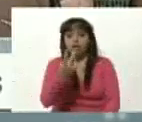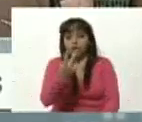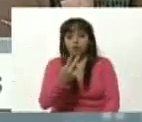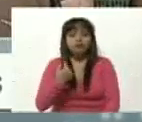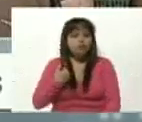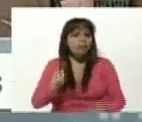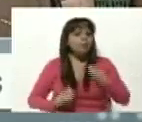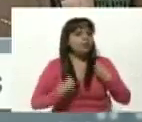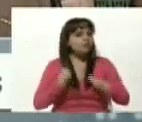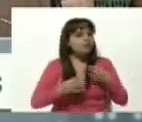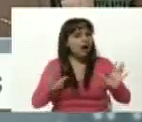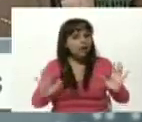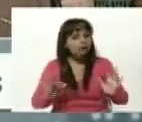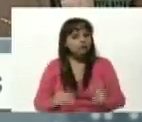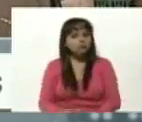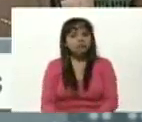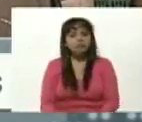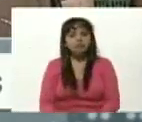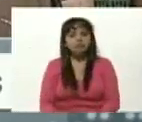preocupa.